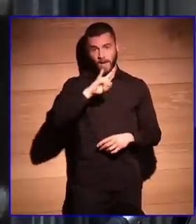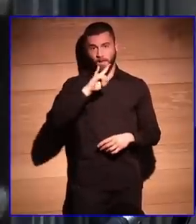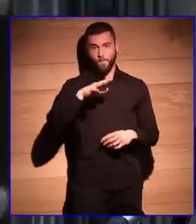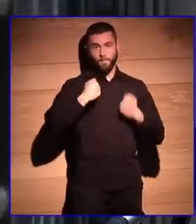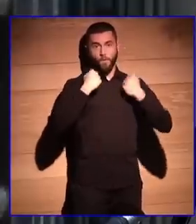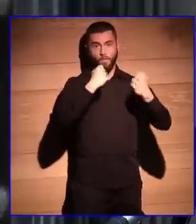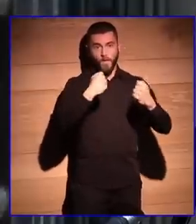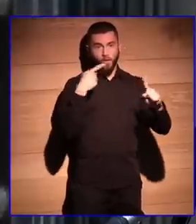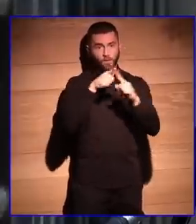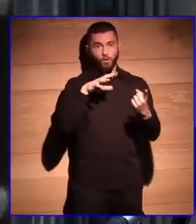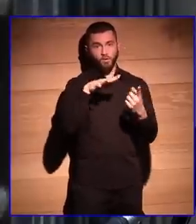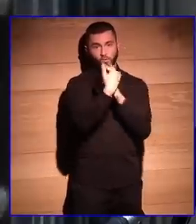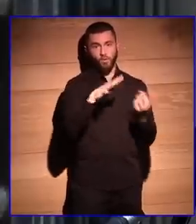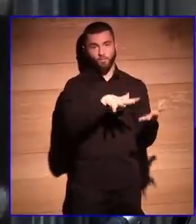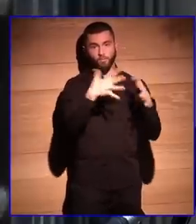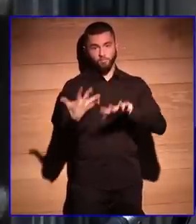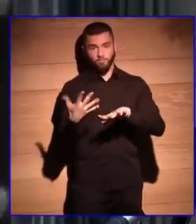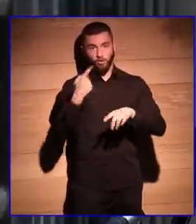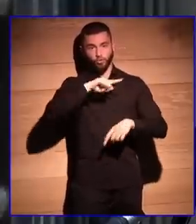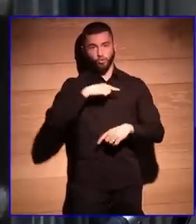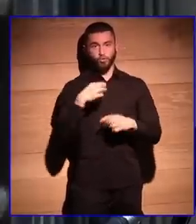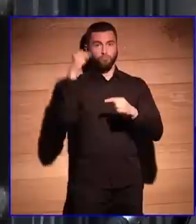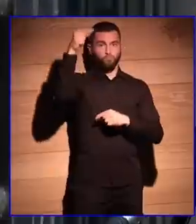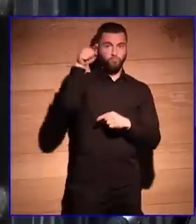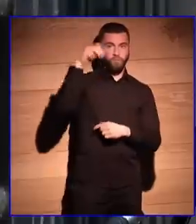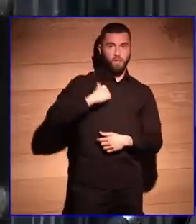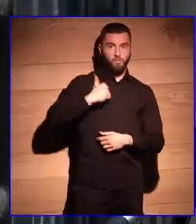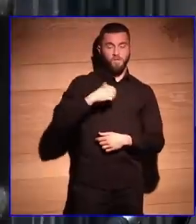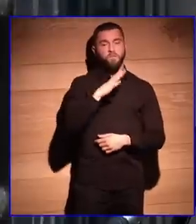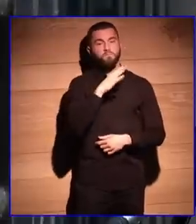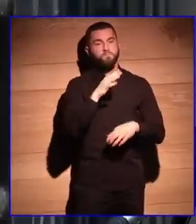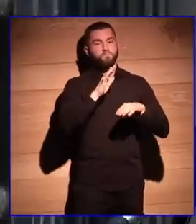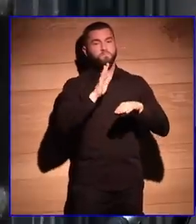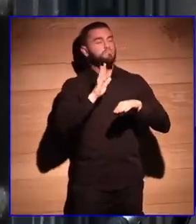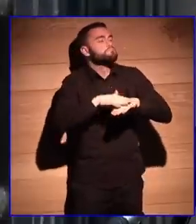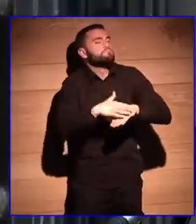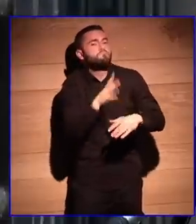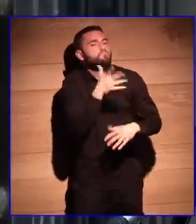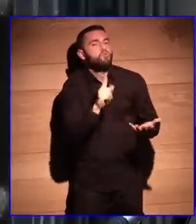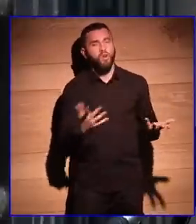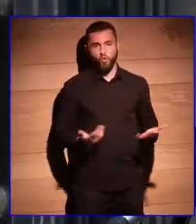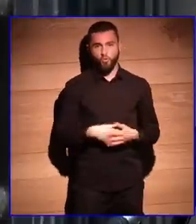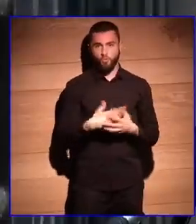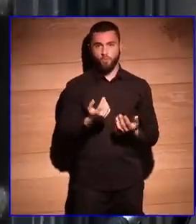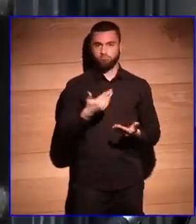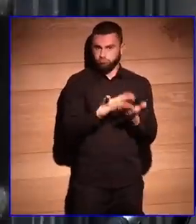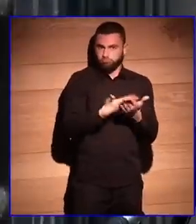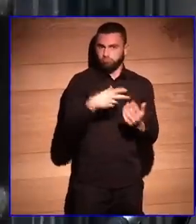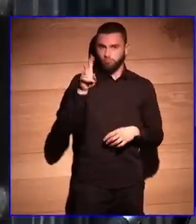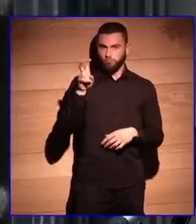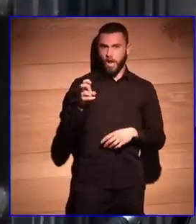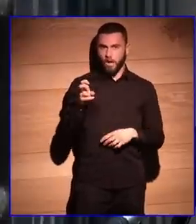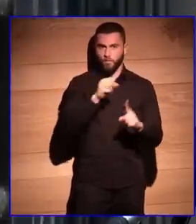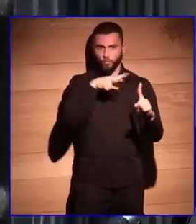y colocarnos nosotros en la cima, ¿por qué no vamos a aprovechar eso? Sus justificaciones son absolutamente válidas desde un punto de vista